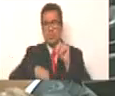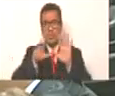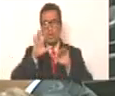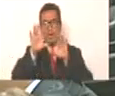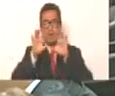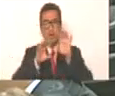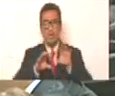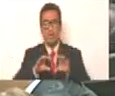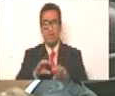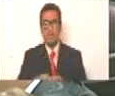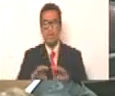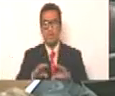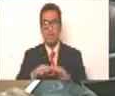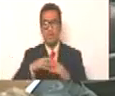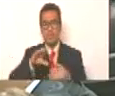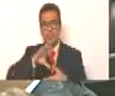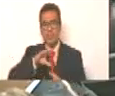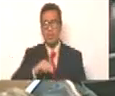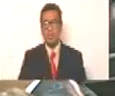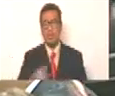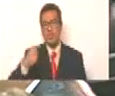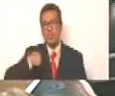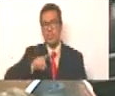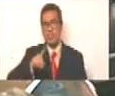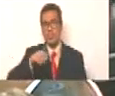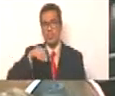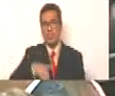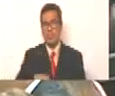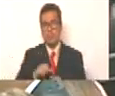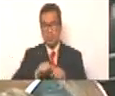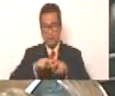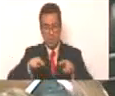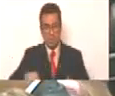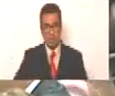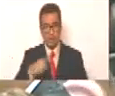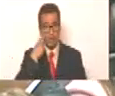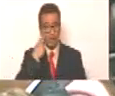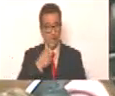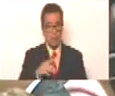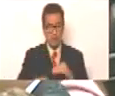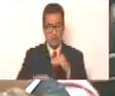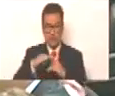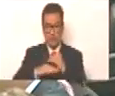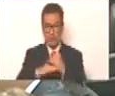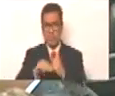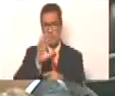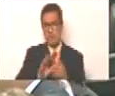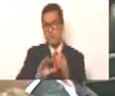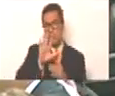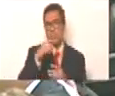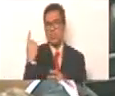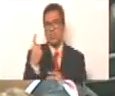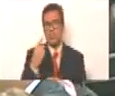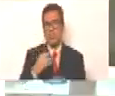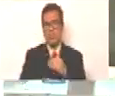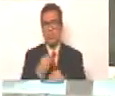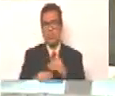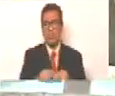18 países de Latinoamérica tienen en su haber mecanismos de legislación de paridad, pero solo 5 establecen la cuota